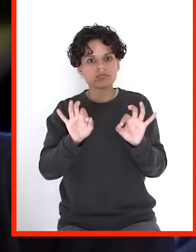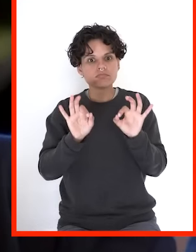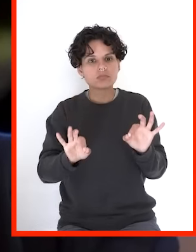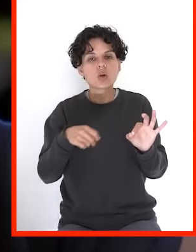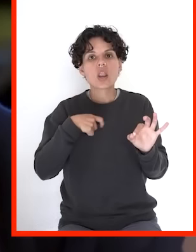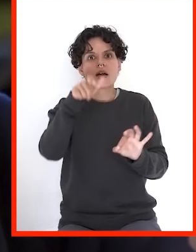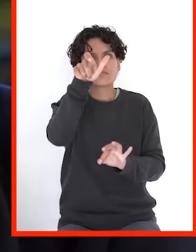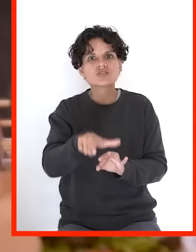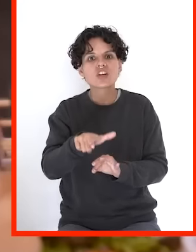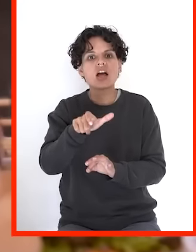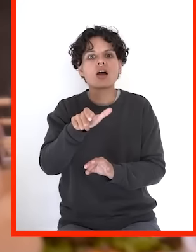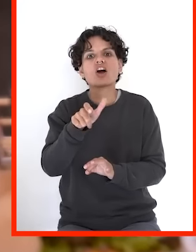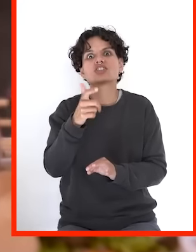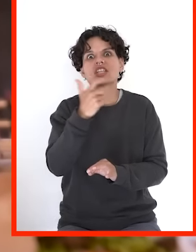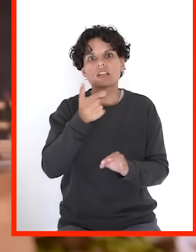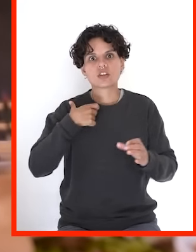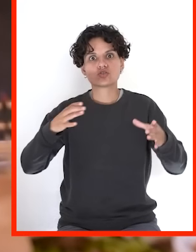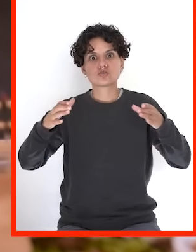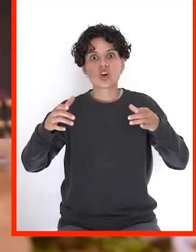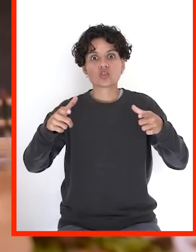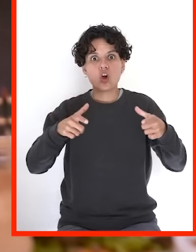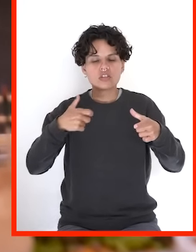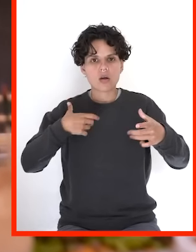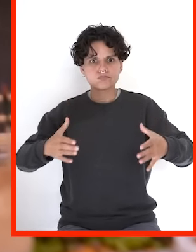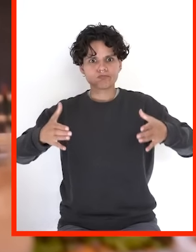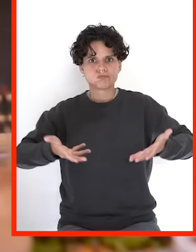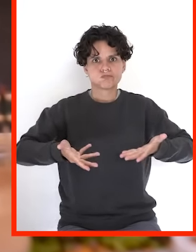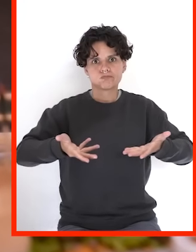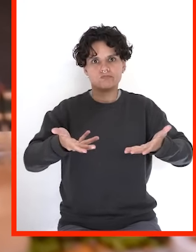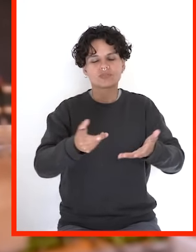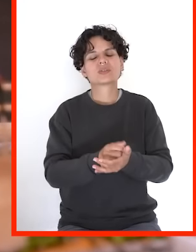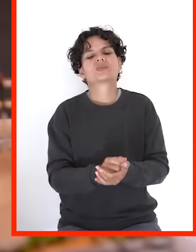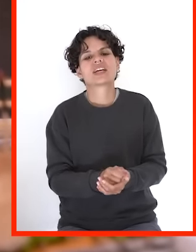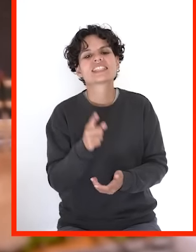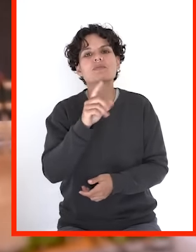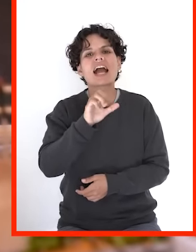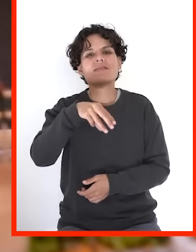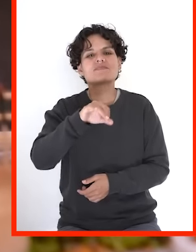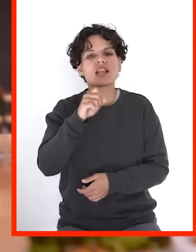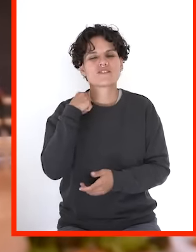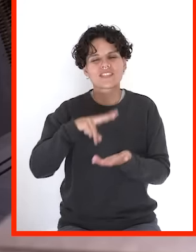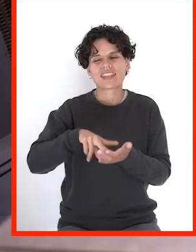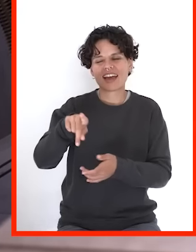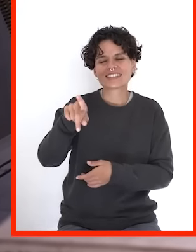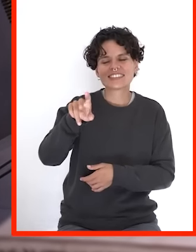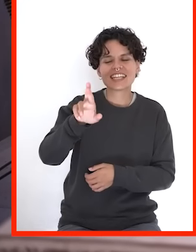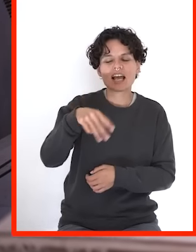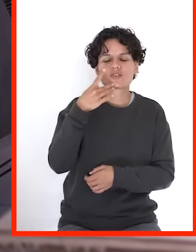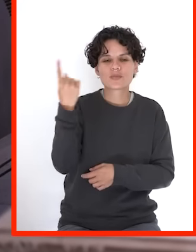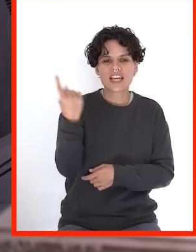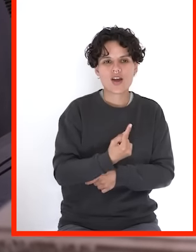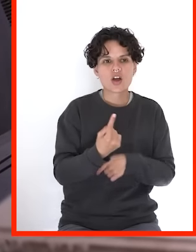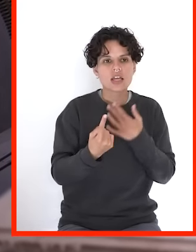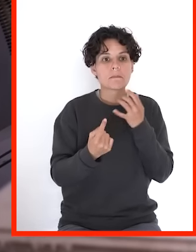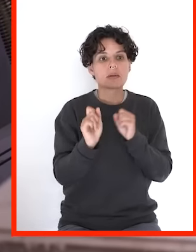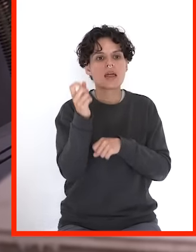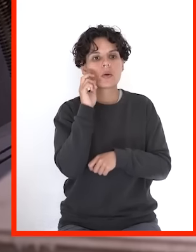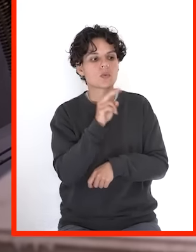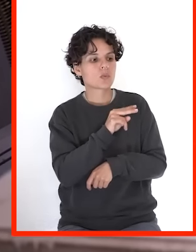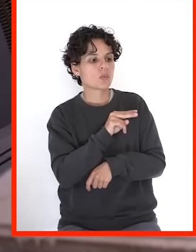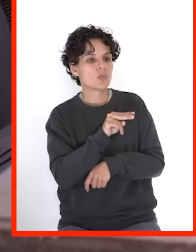venía saliendo con una torta. ¿Un chiste? Sí. Oye, pero sí, Camilo, ¿verdad? Porque Camilo llegó aquí, se... Cuando vino, hizo la primera pasada,